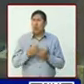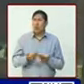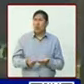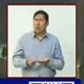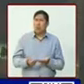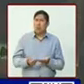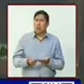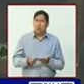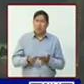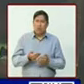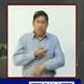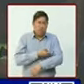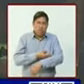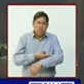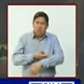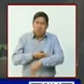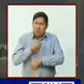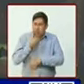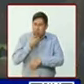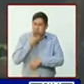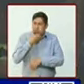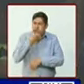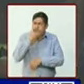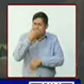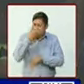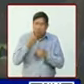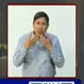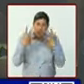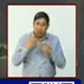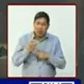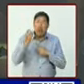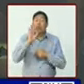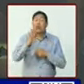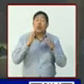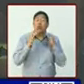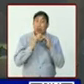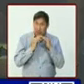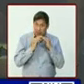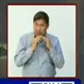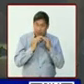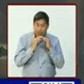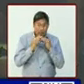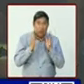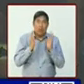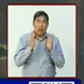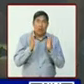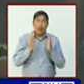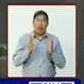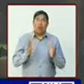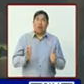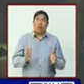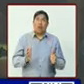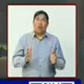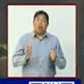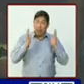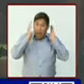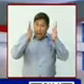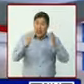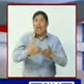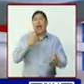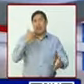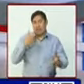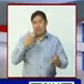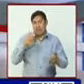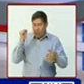las varices perjudican la vida de una persona tan joven. Y también usted que está en su casa, escuchando este testimonio para atenderse a tiempo, ¿no? Por